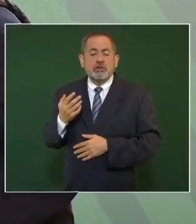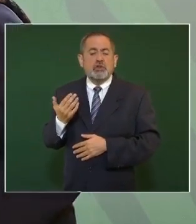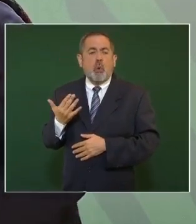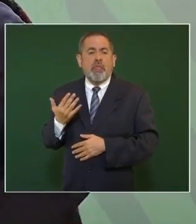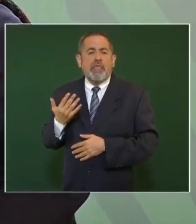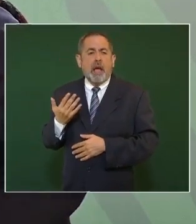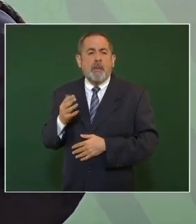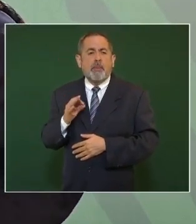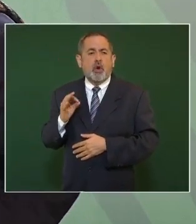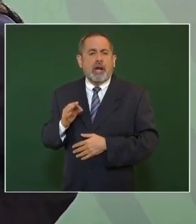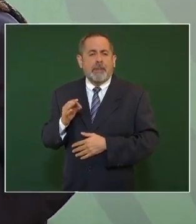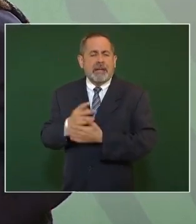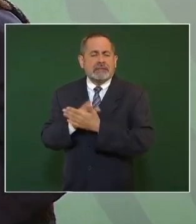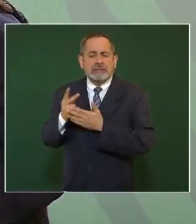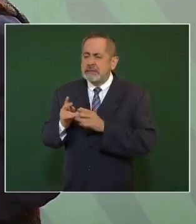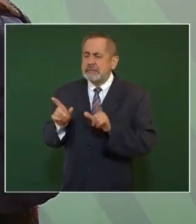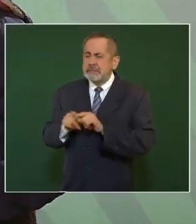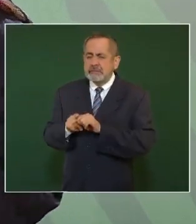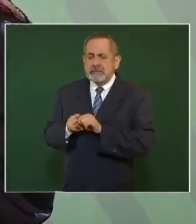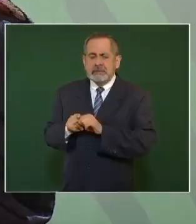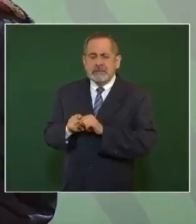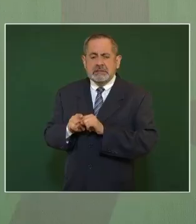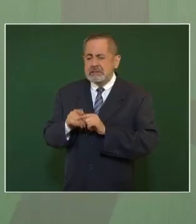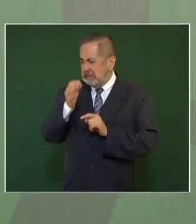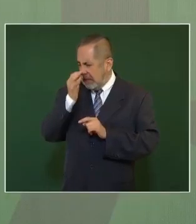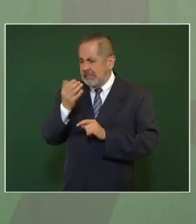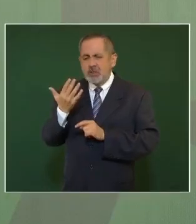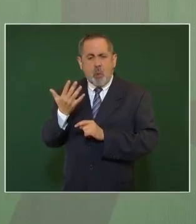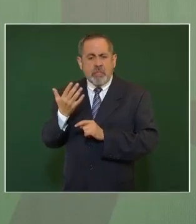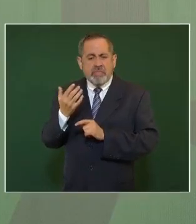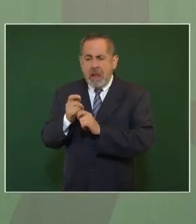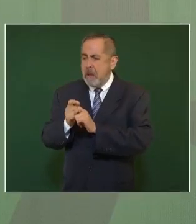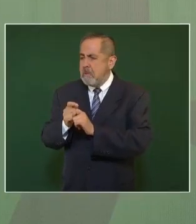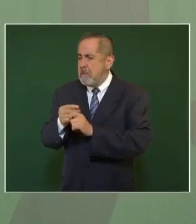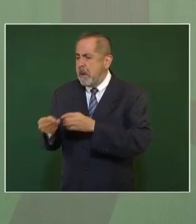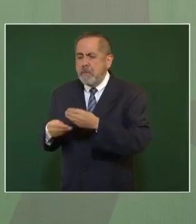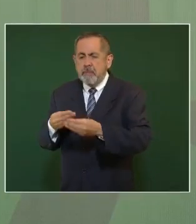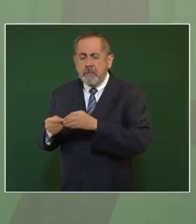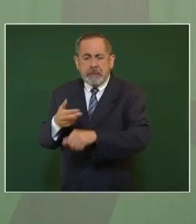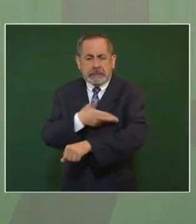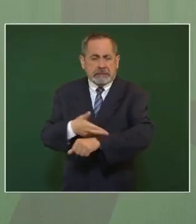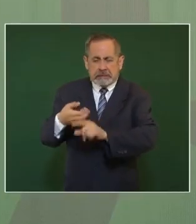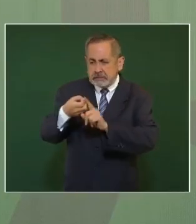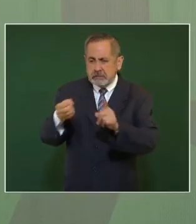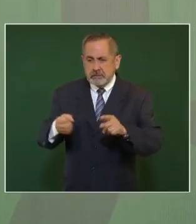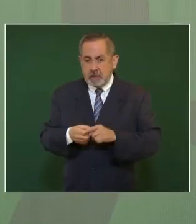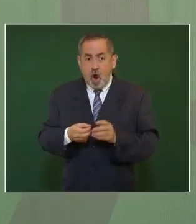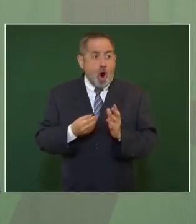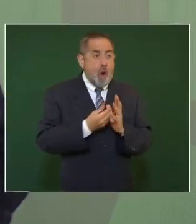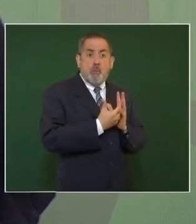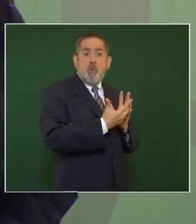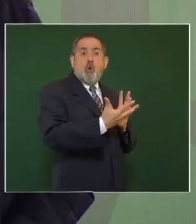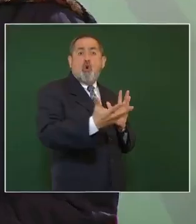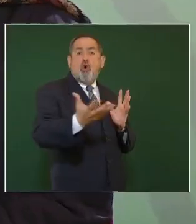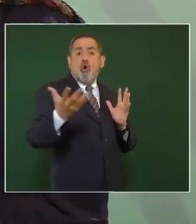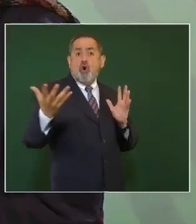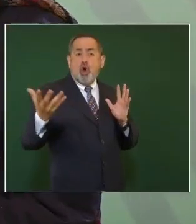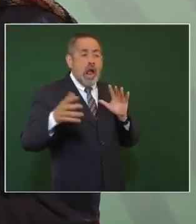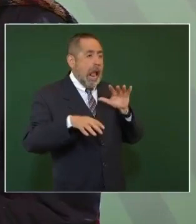10 de sentido común, de juicio práctico, el que mucho abarca, poco aprieta,